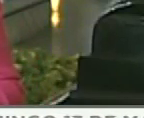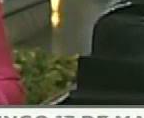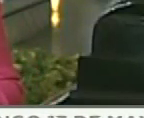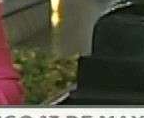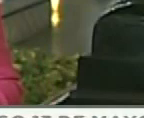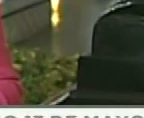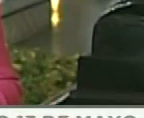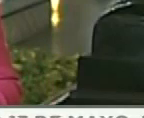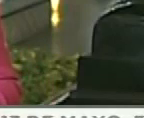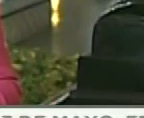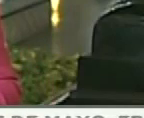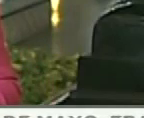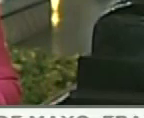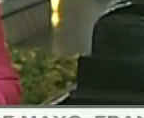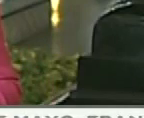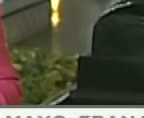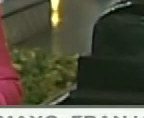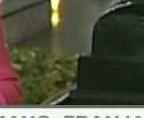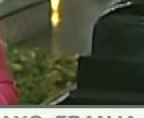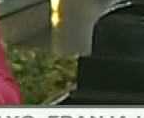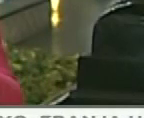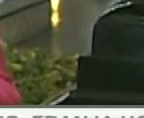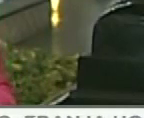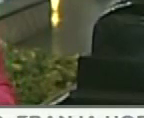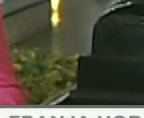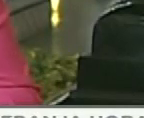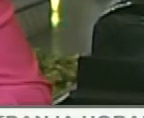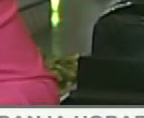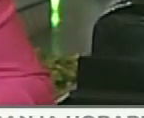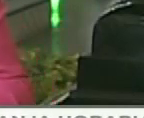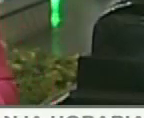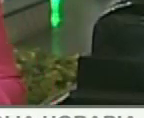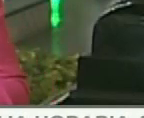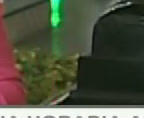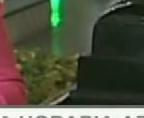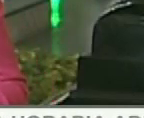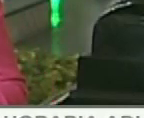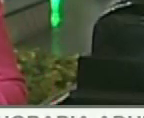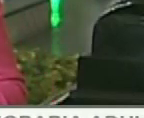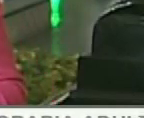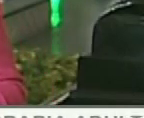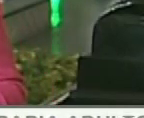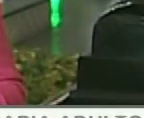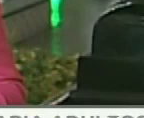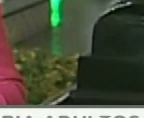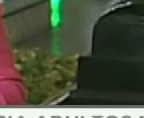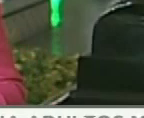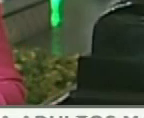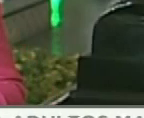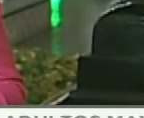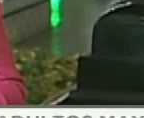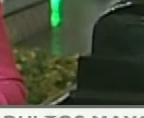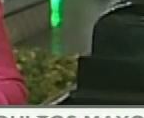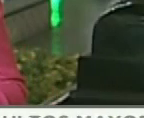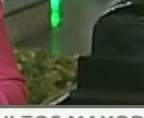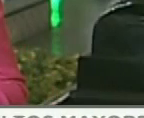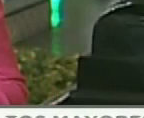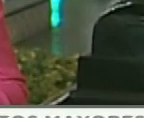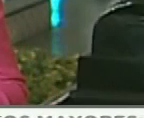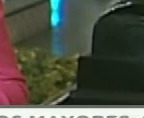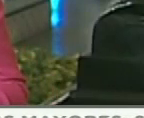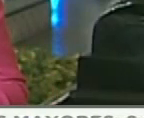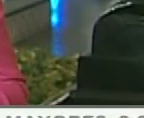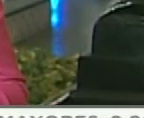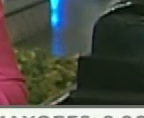la Comisión Presidencial para la Atención al COVID-19, las declaraciones las ofrece la Vicepresidenta Ejecutiva de la República, doctora Delcy